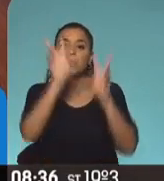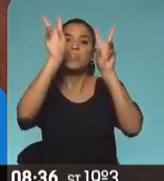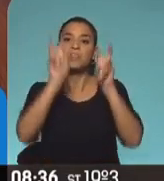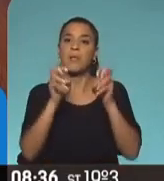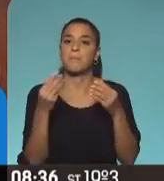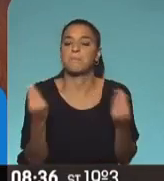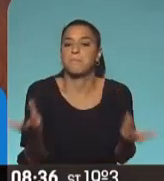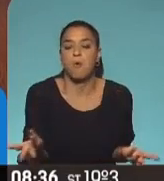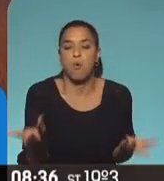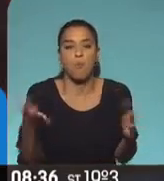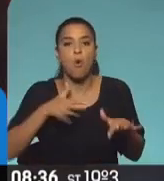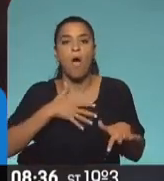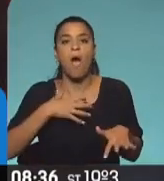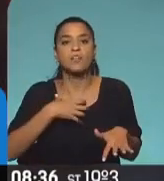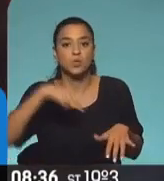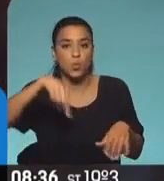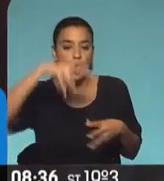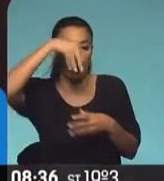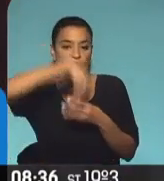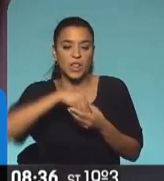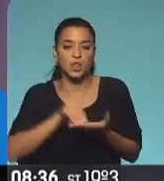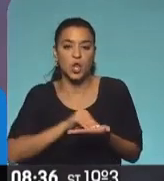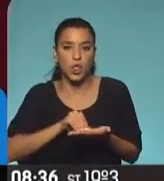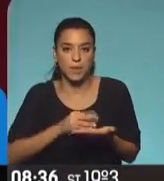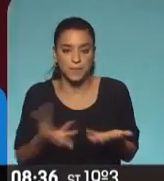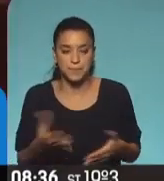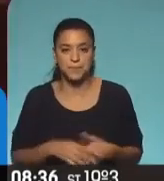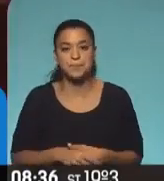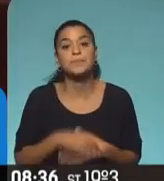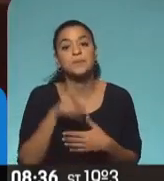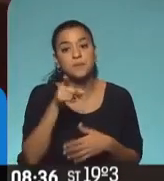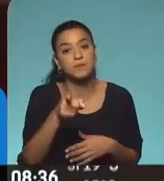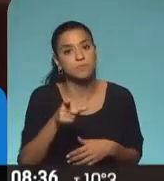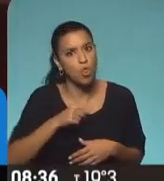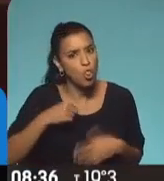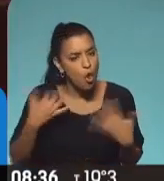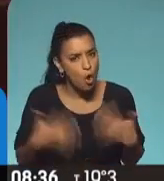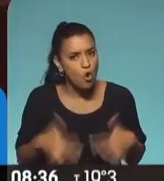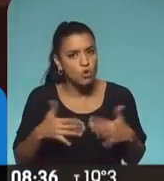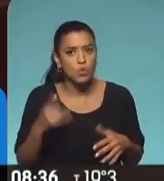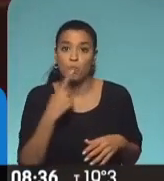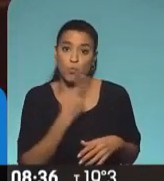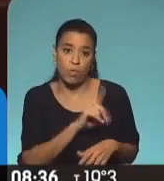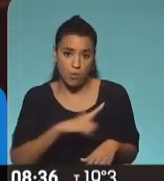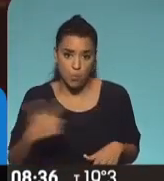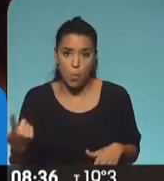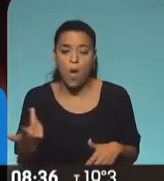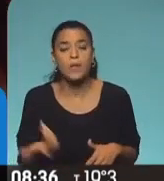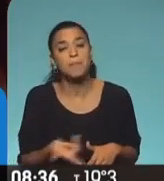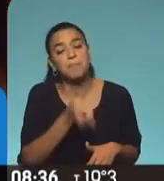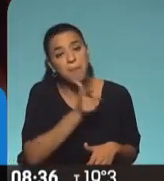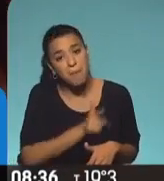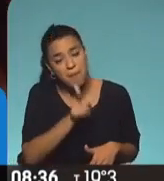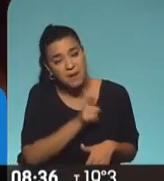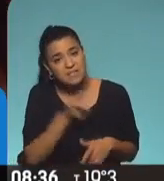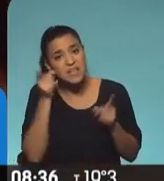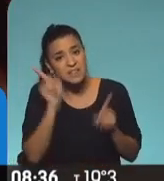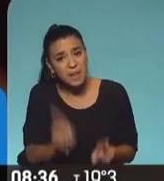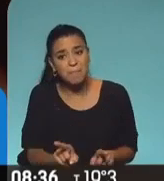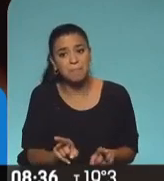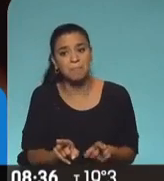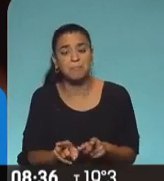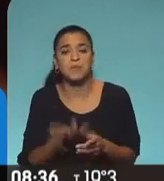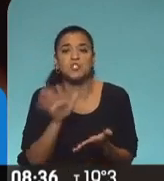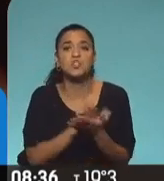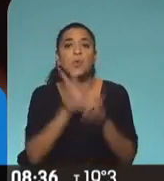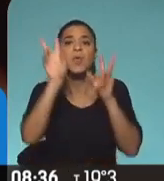ser la actitud hoy en el recinto son hechos dolorosos en ninguna duda y creo que además desde el punto de